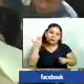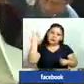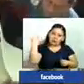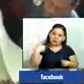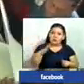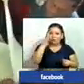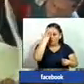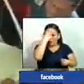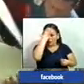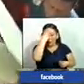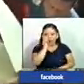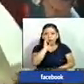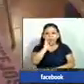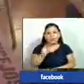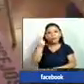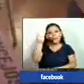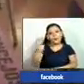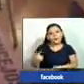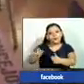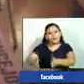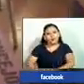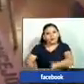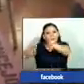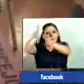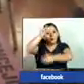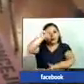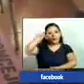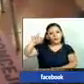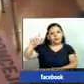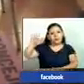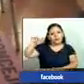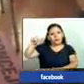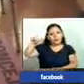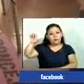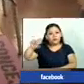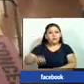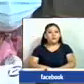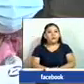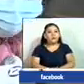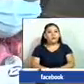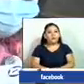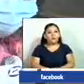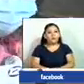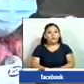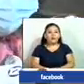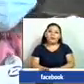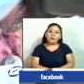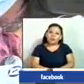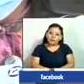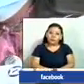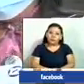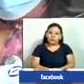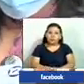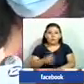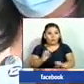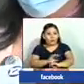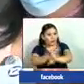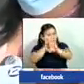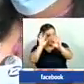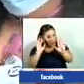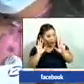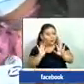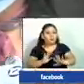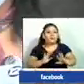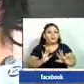contemplado según la titular del tribunal supremo electoral Dora Esmeralda Martínez quizás para aclaración